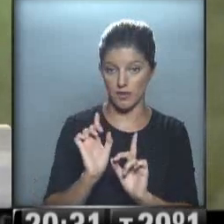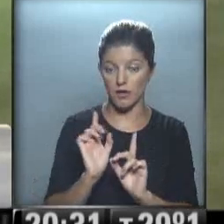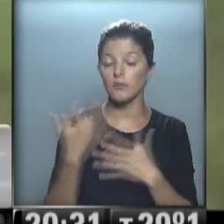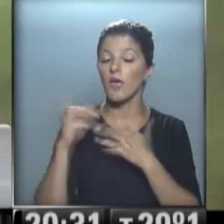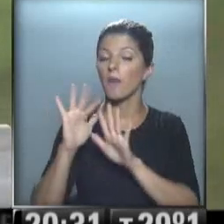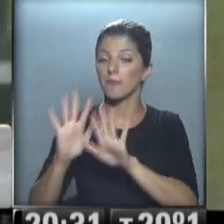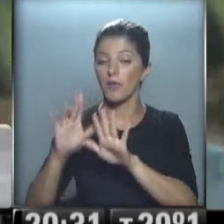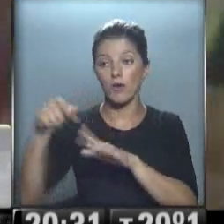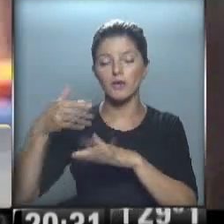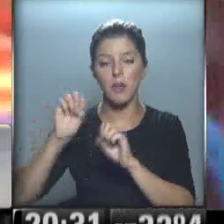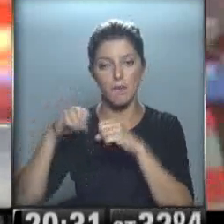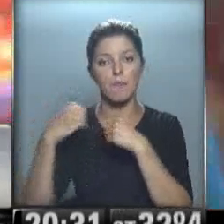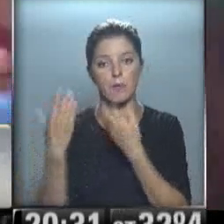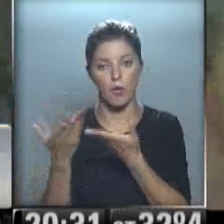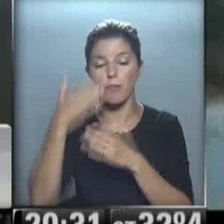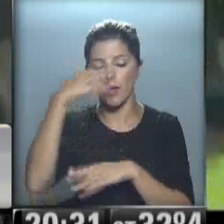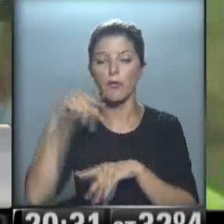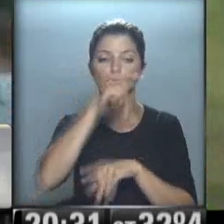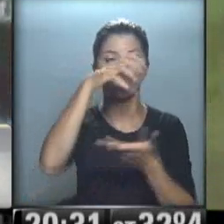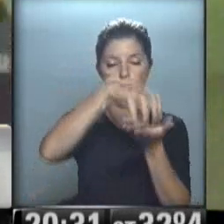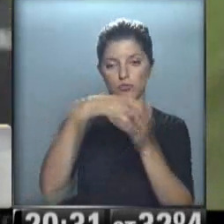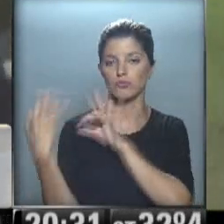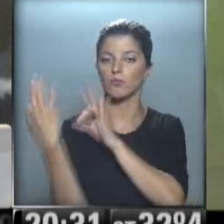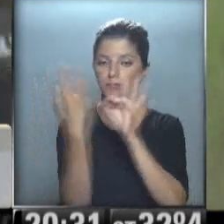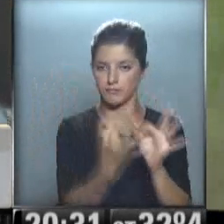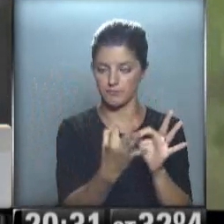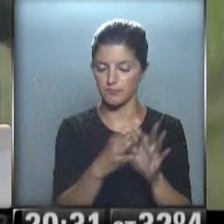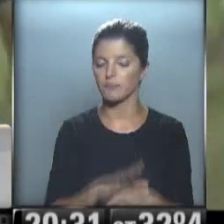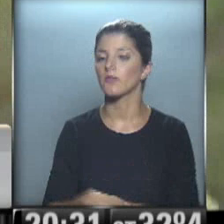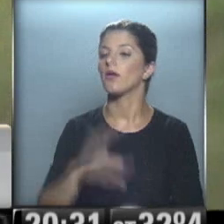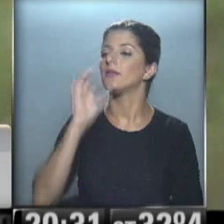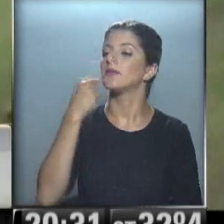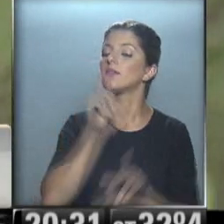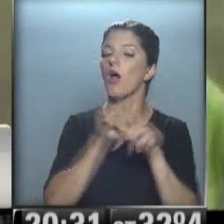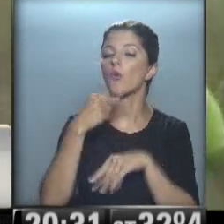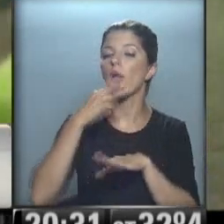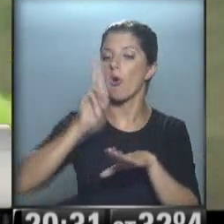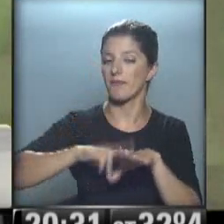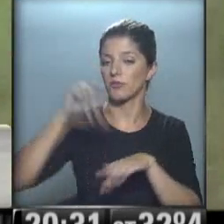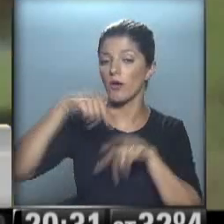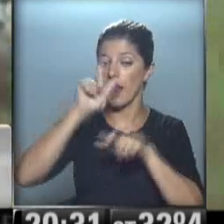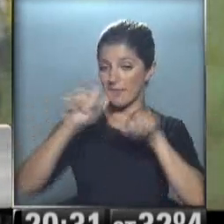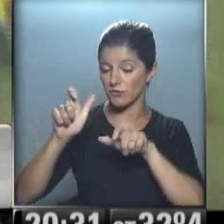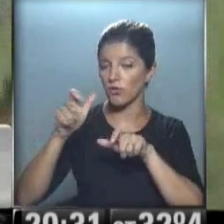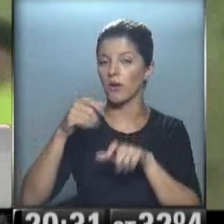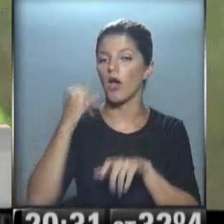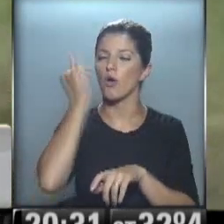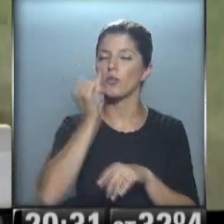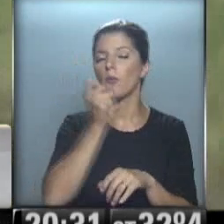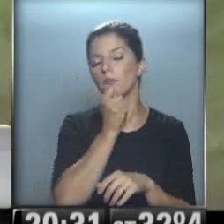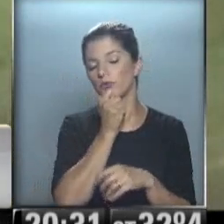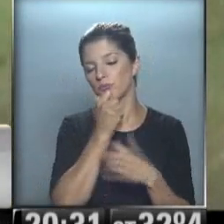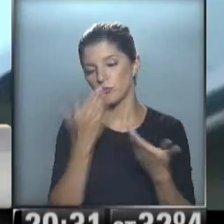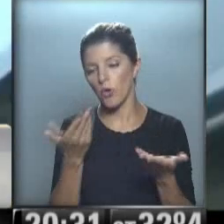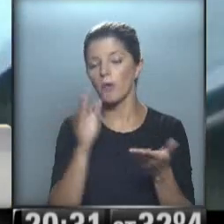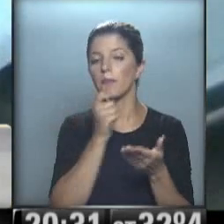que pueda compensarse para ser derivada ministro hay alguna recomendación que se le pueda dar a la población en el sentido de el